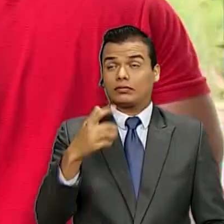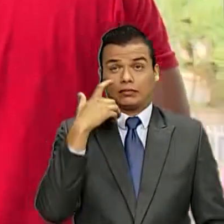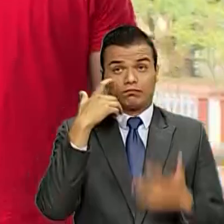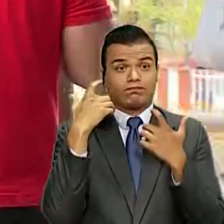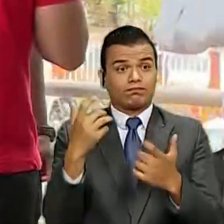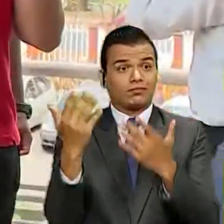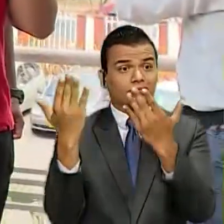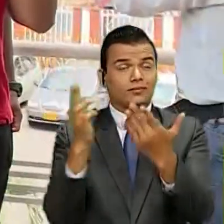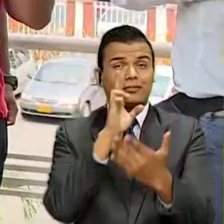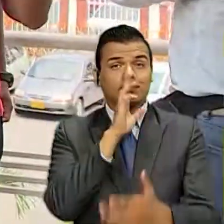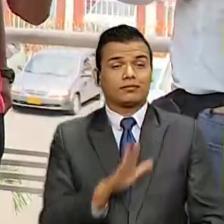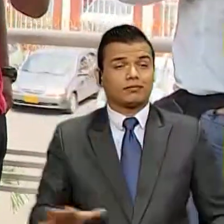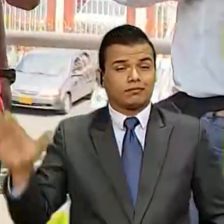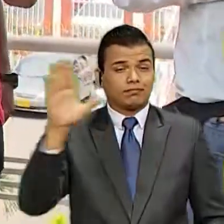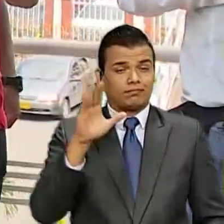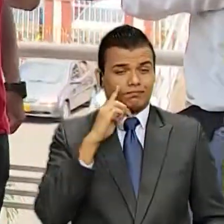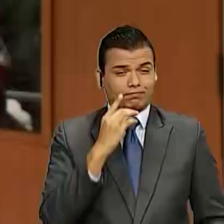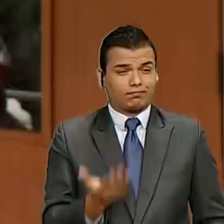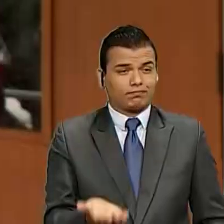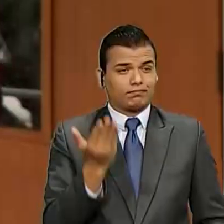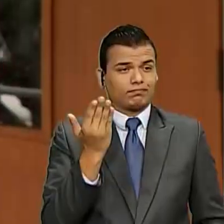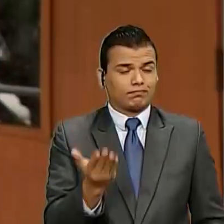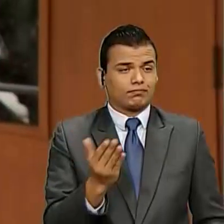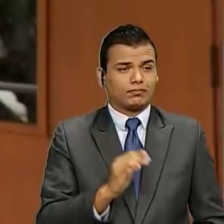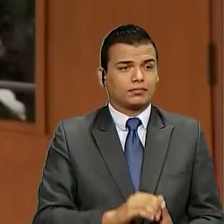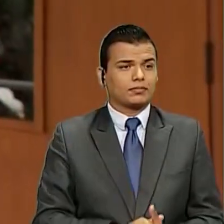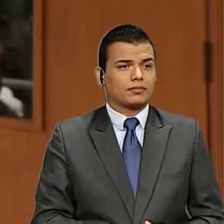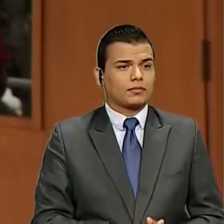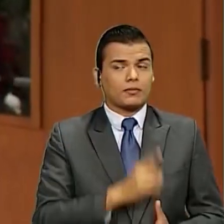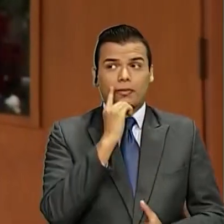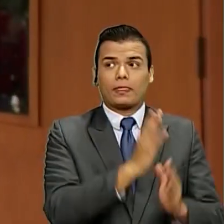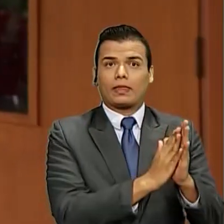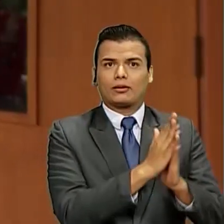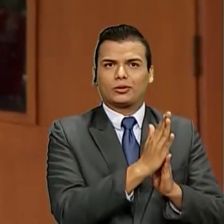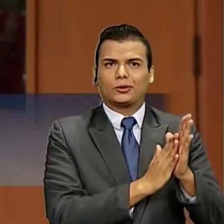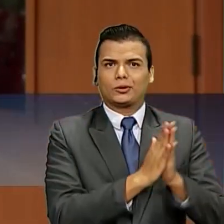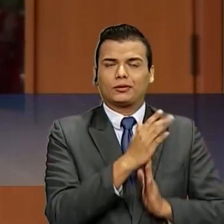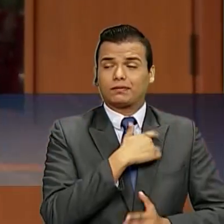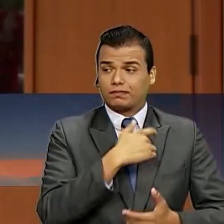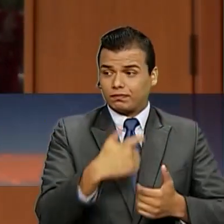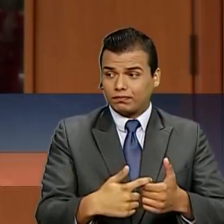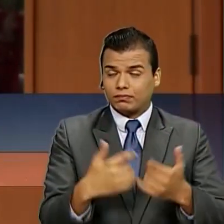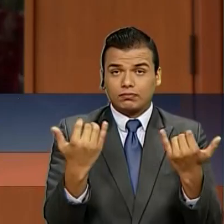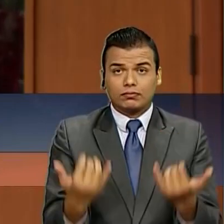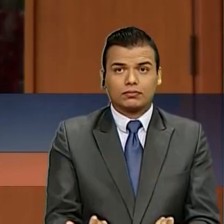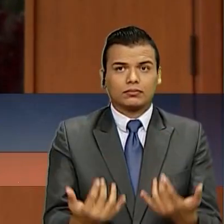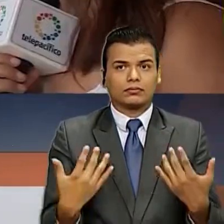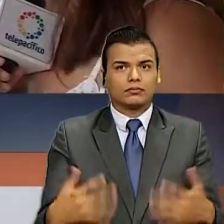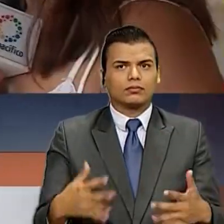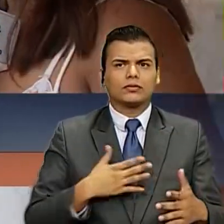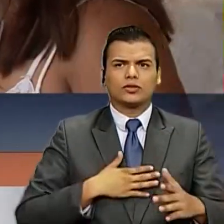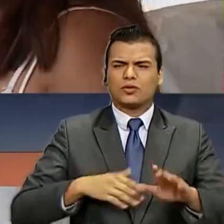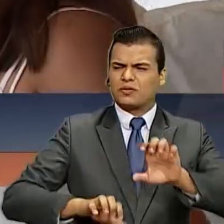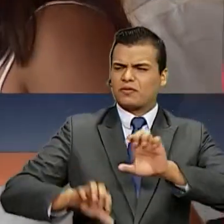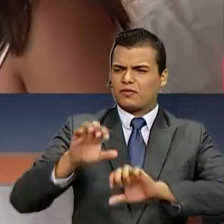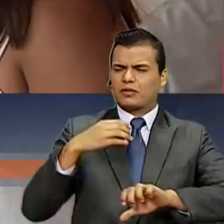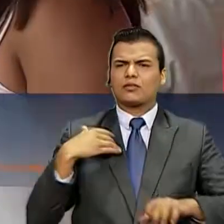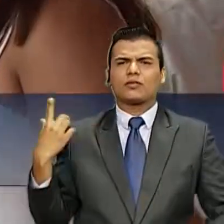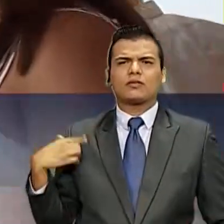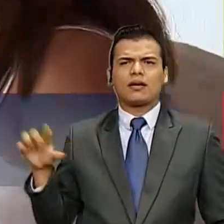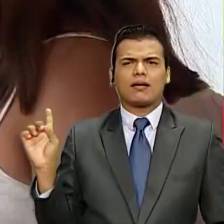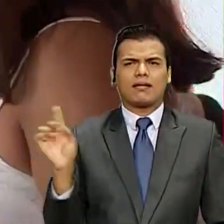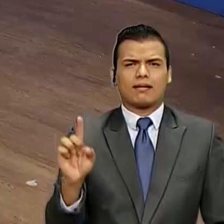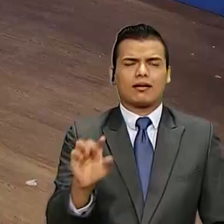el ámbito nacional. Un gran orgullo volver a mi tierra a representar estos colores que siempre lo he defendido durante mi carrera